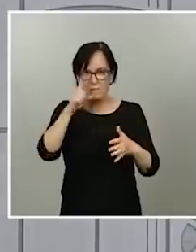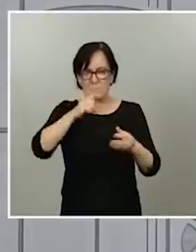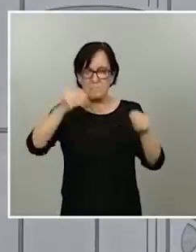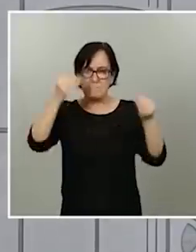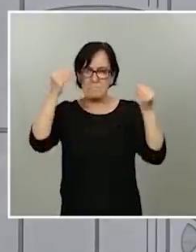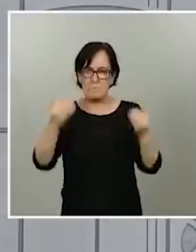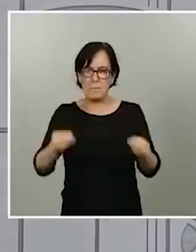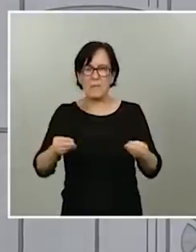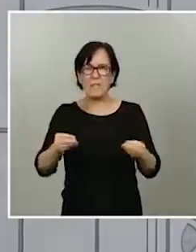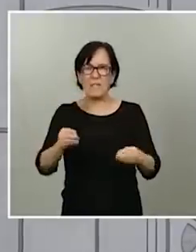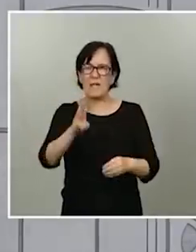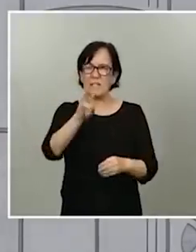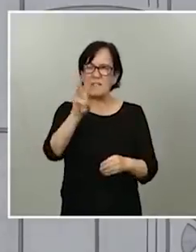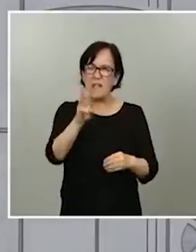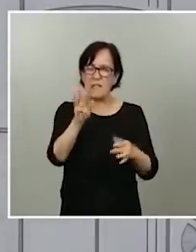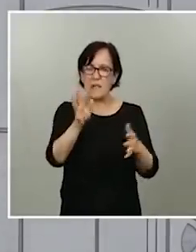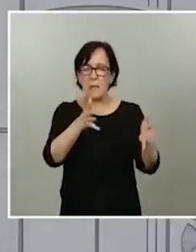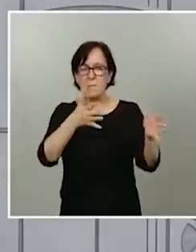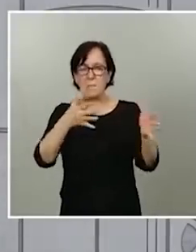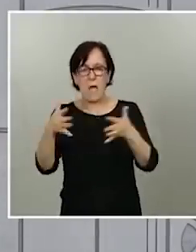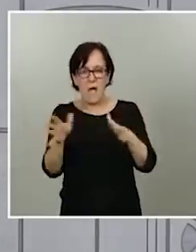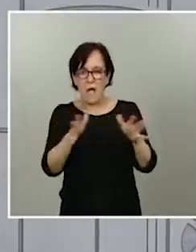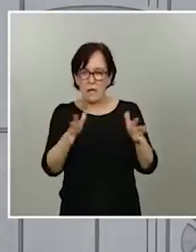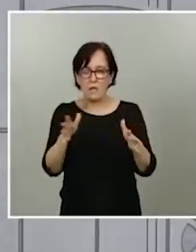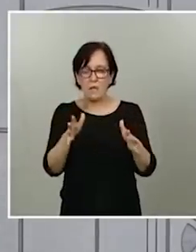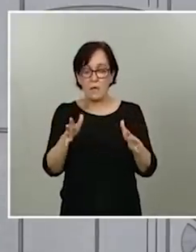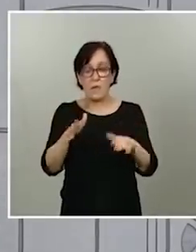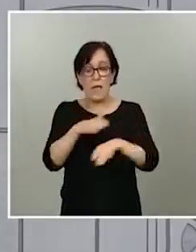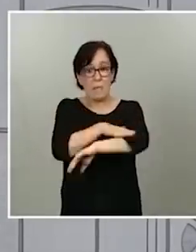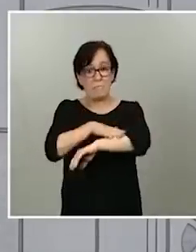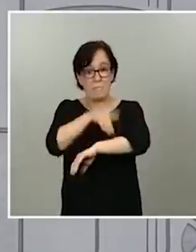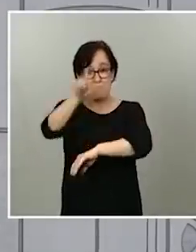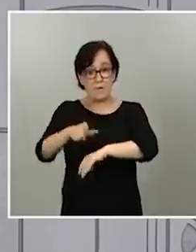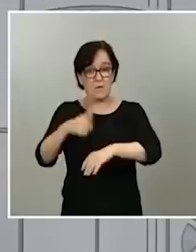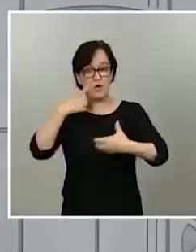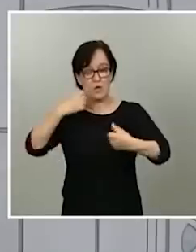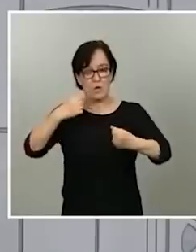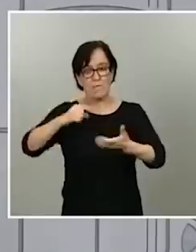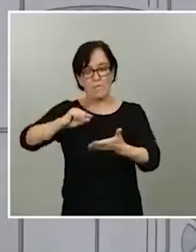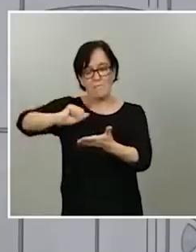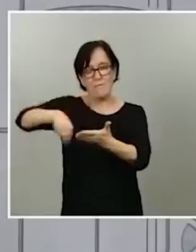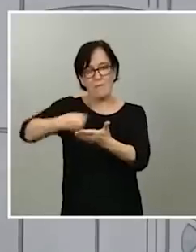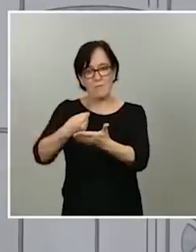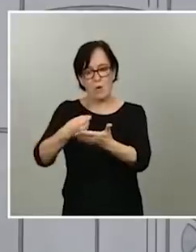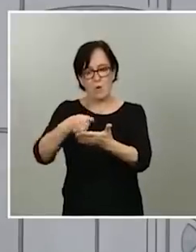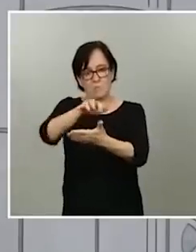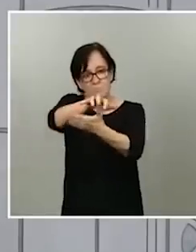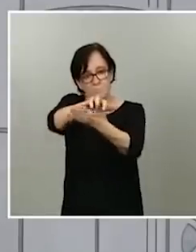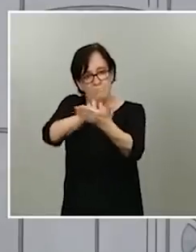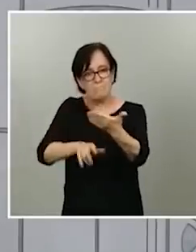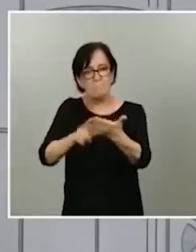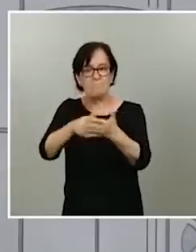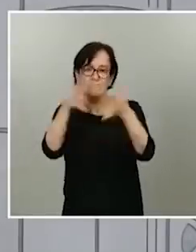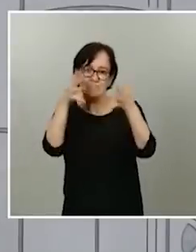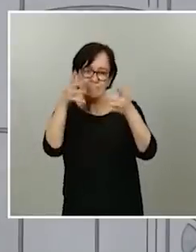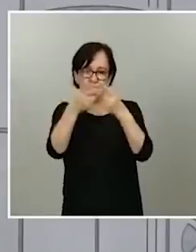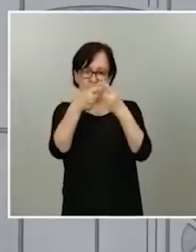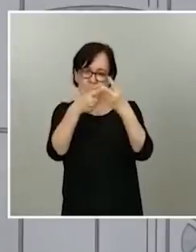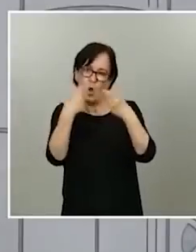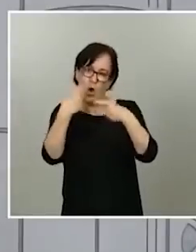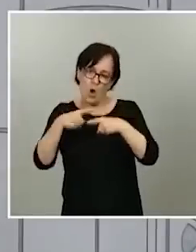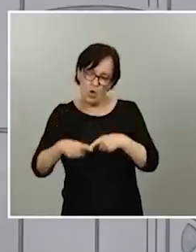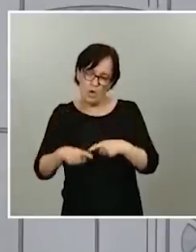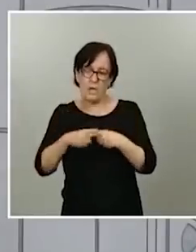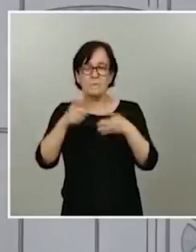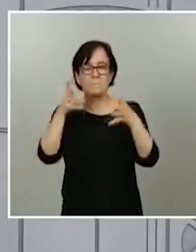necesario, lo que iba a generar millones de parados, millones de familias que lo iban a perder todo y la mayor destrucción de tejido productivo